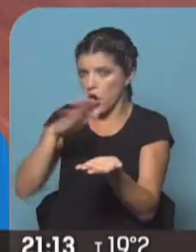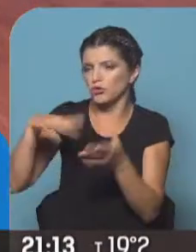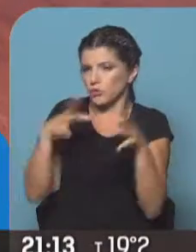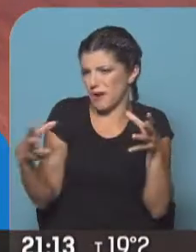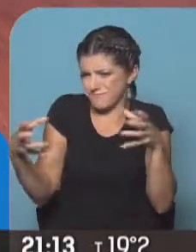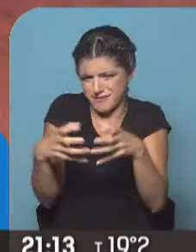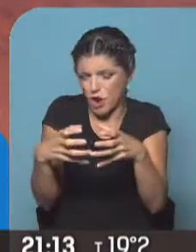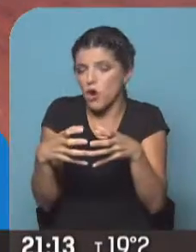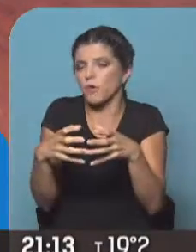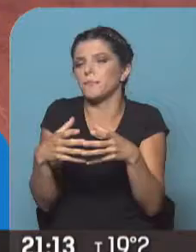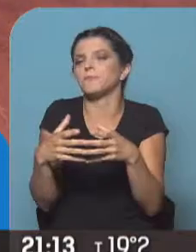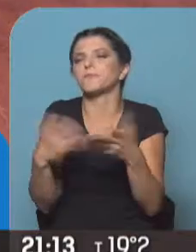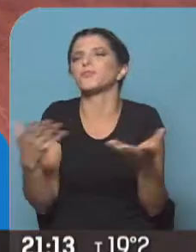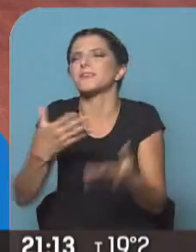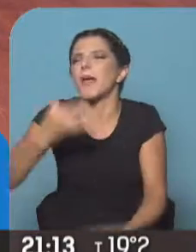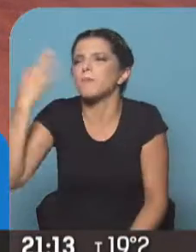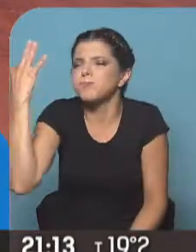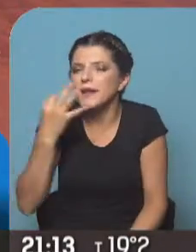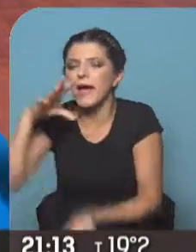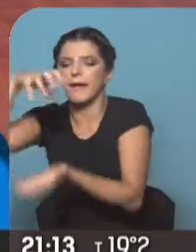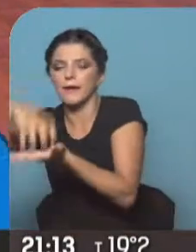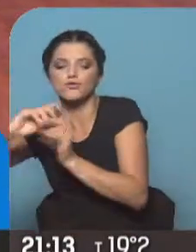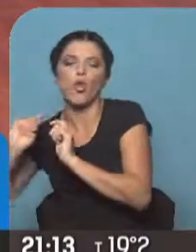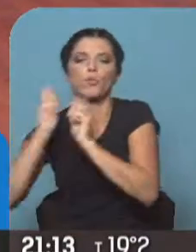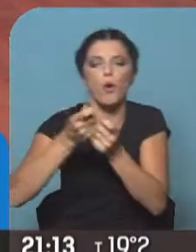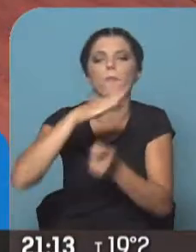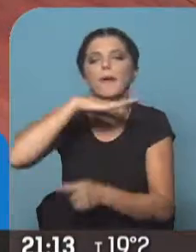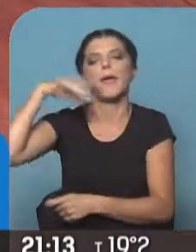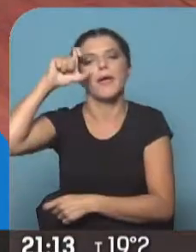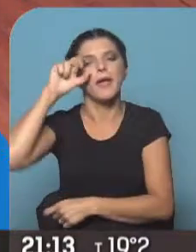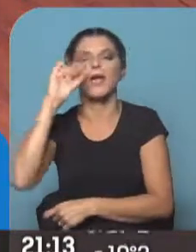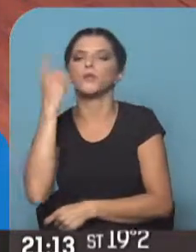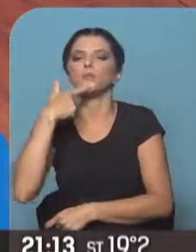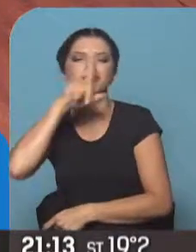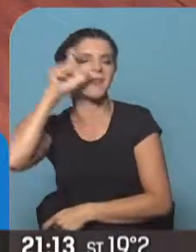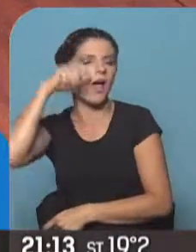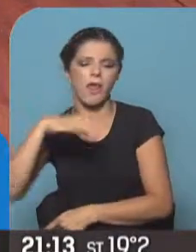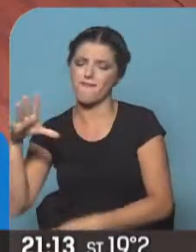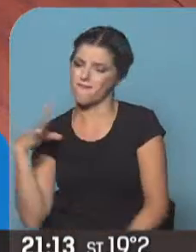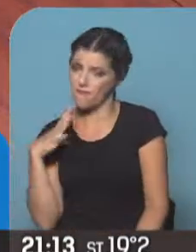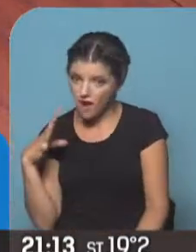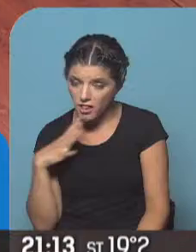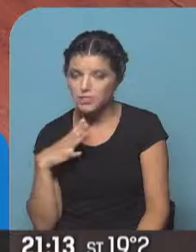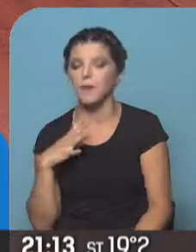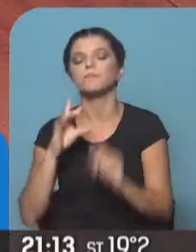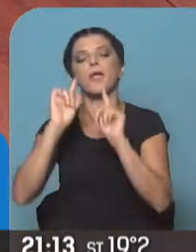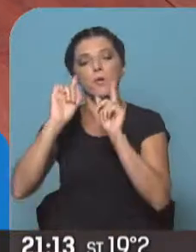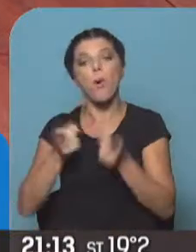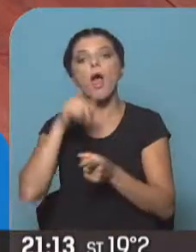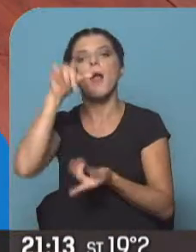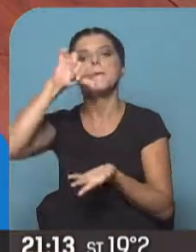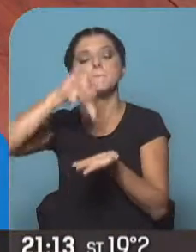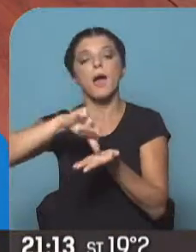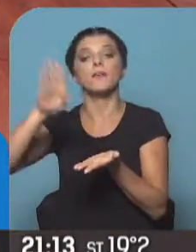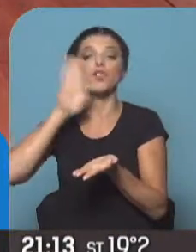sea que el aspecto concreto va a tener que esperar. De todas maneras, está claro que la decisión de Estados Unidos no está